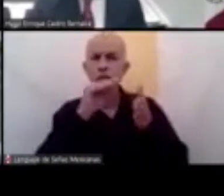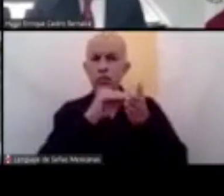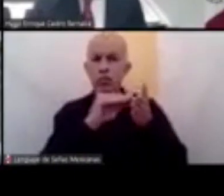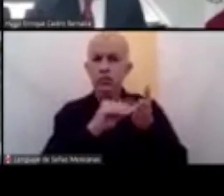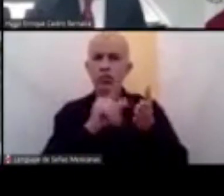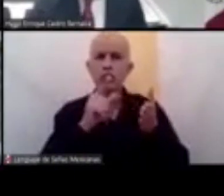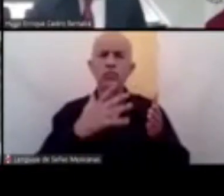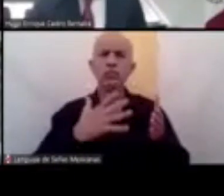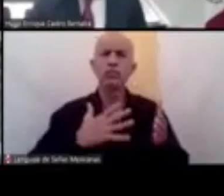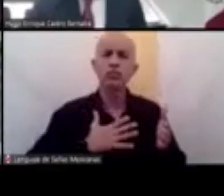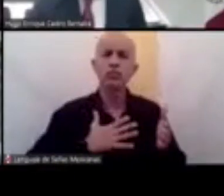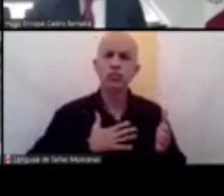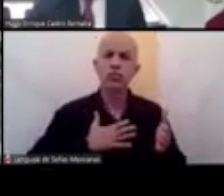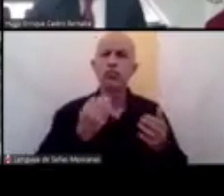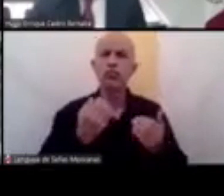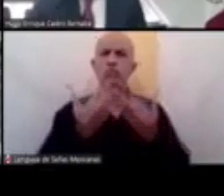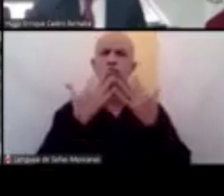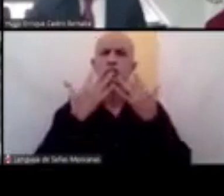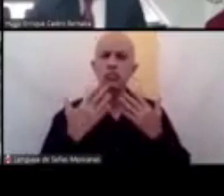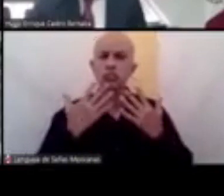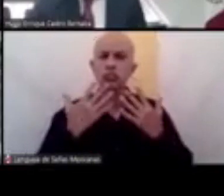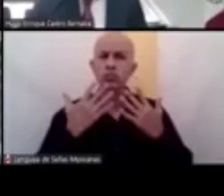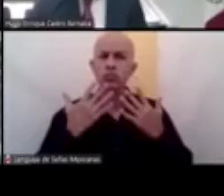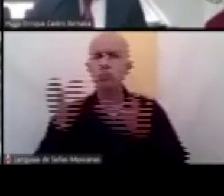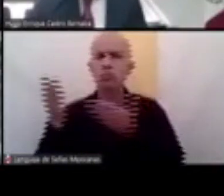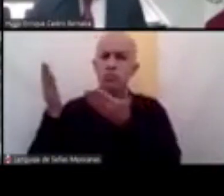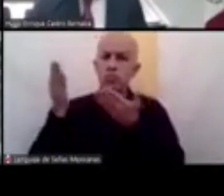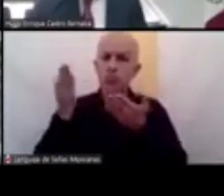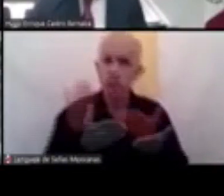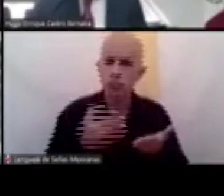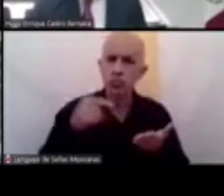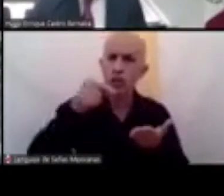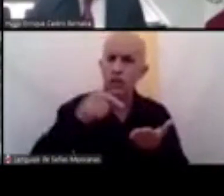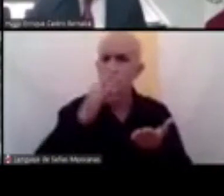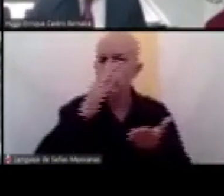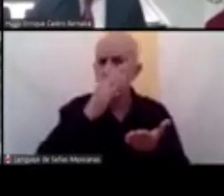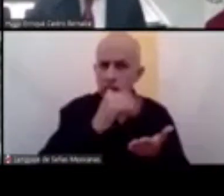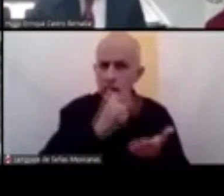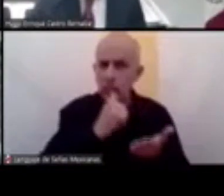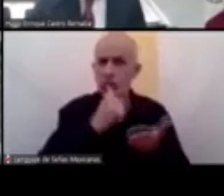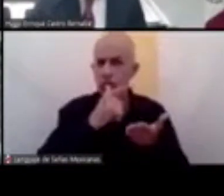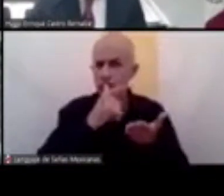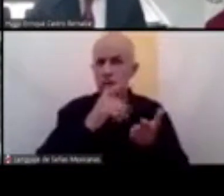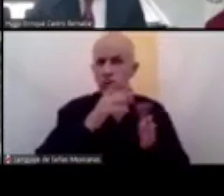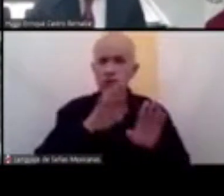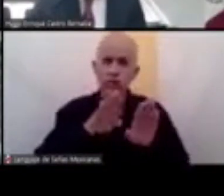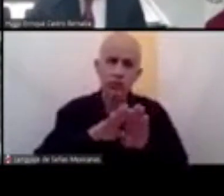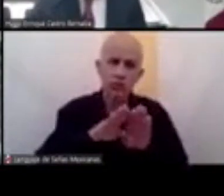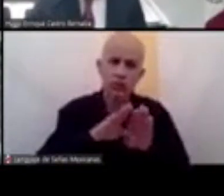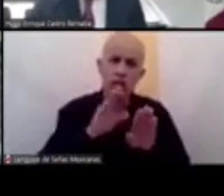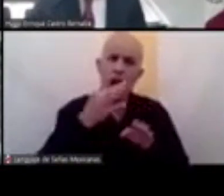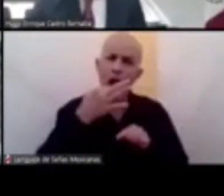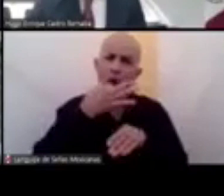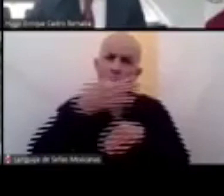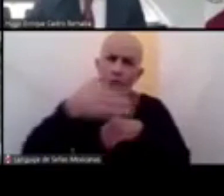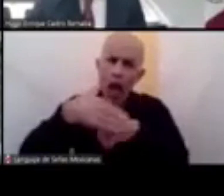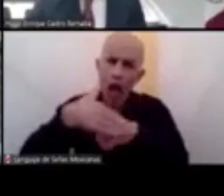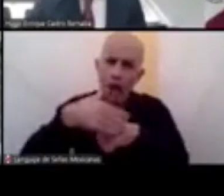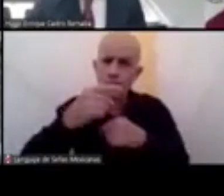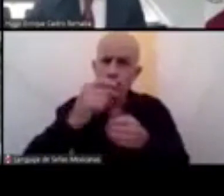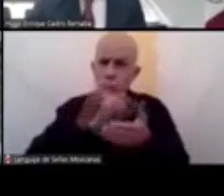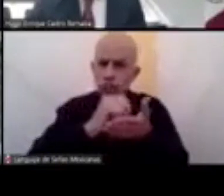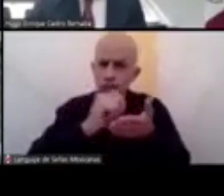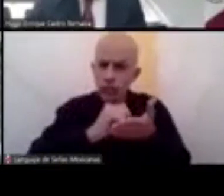proceso comicial local 2020 2021 que renovará las 212 presidencias municipales y las 50